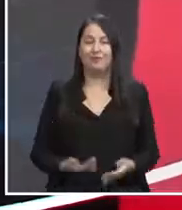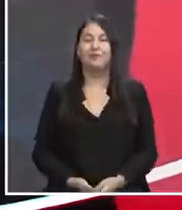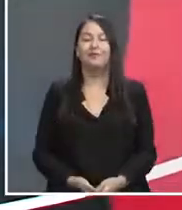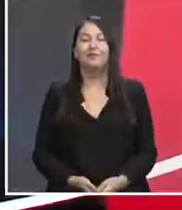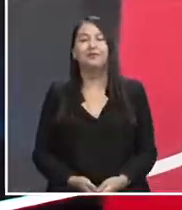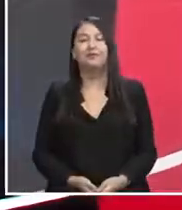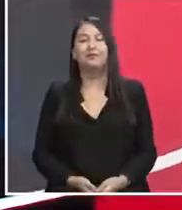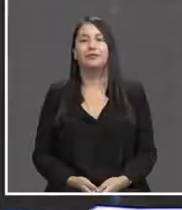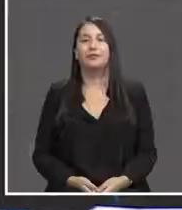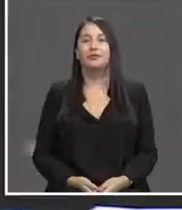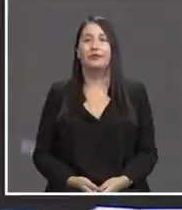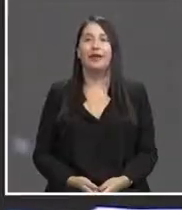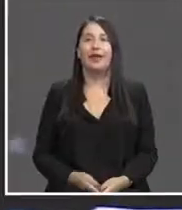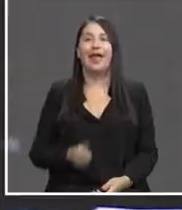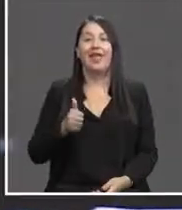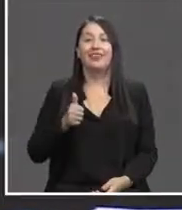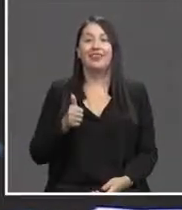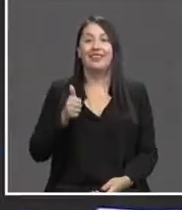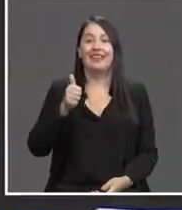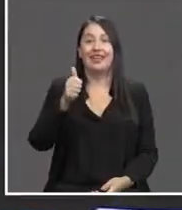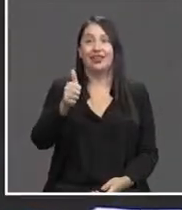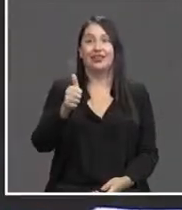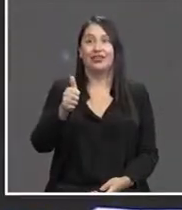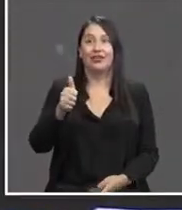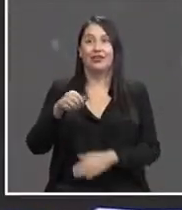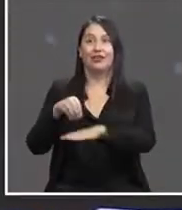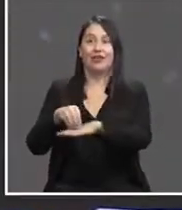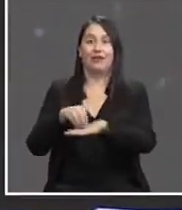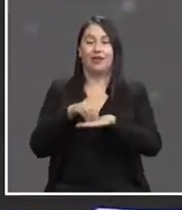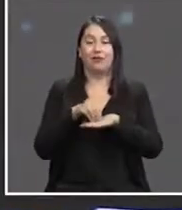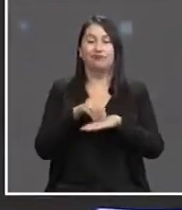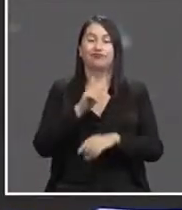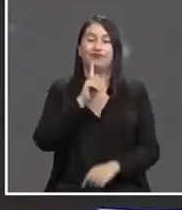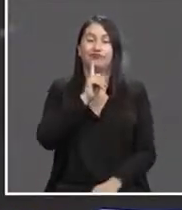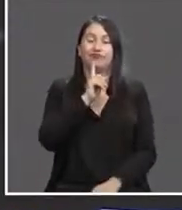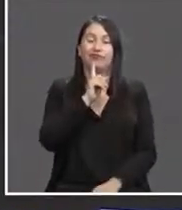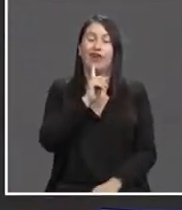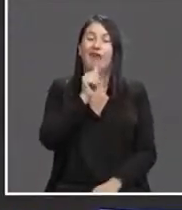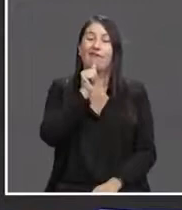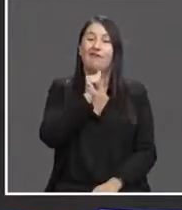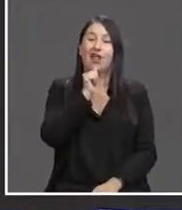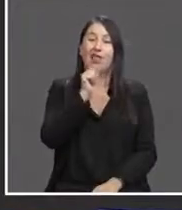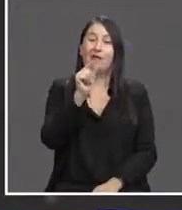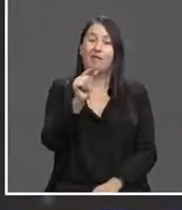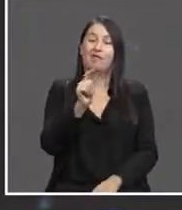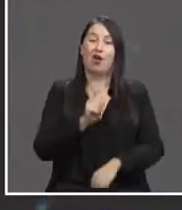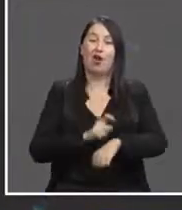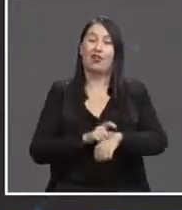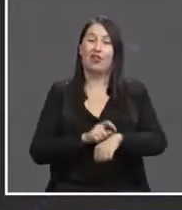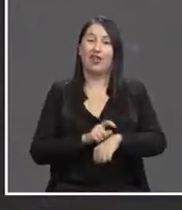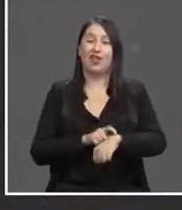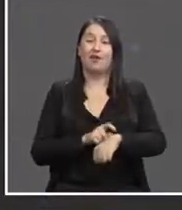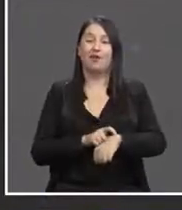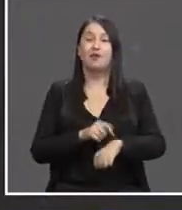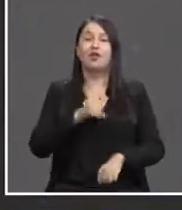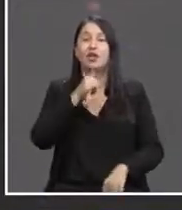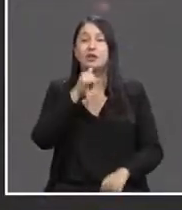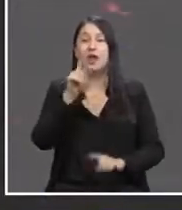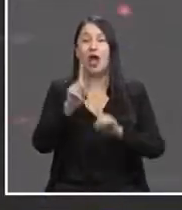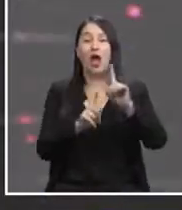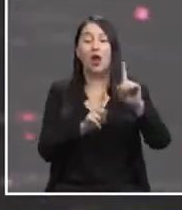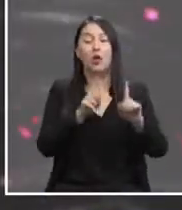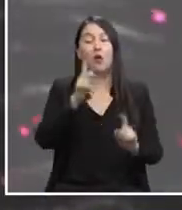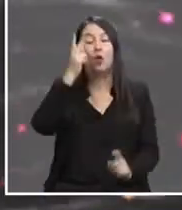La señora Manguera, nuestra directora, nos acaba de decir que queda muy poco tiempo. Entonces, no sé si hay alguna idea que a ustedes les